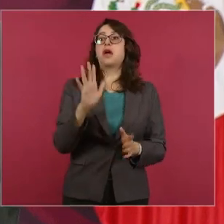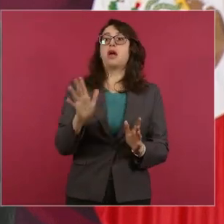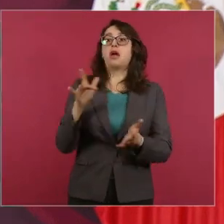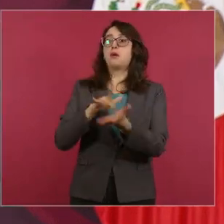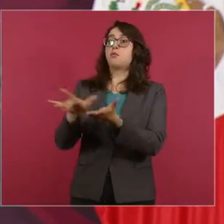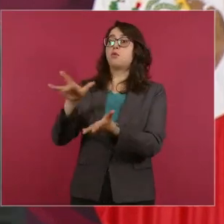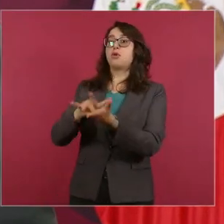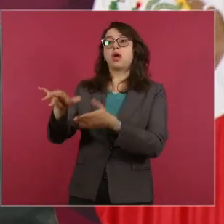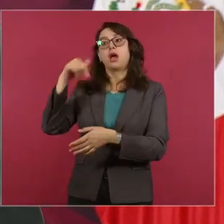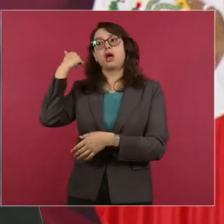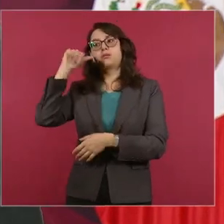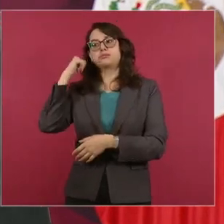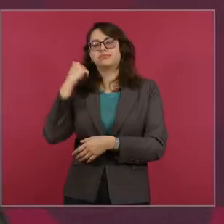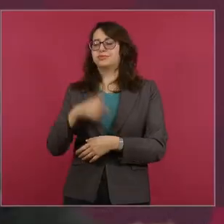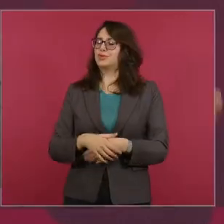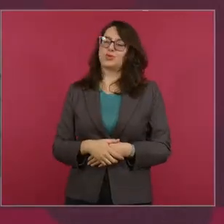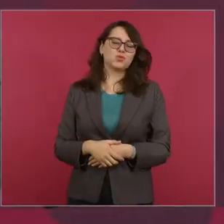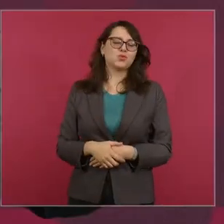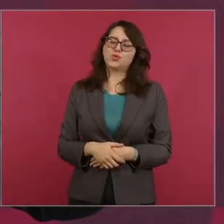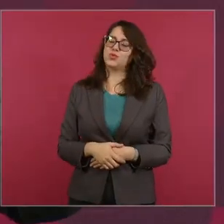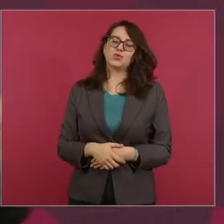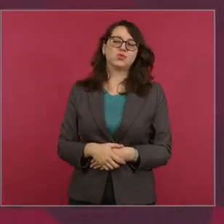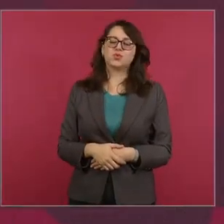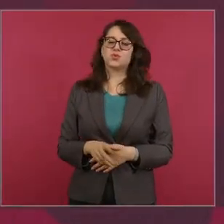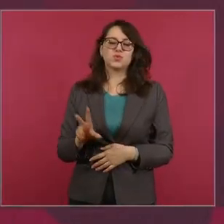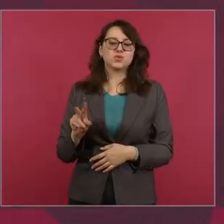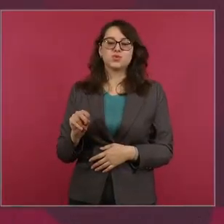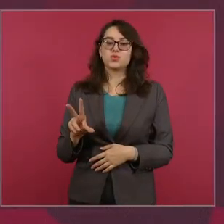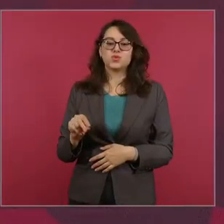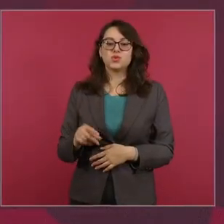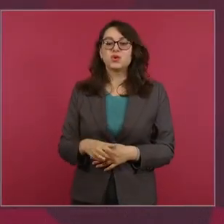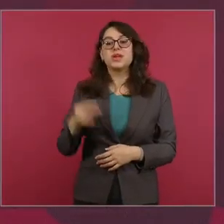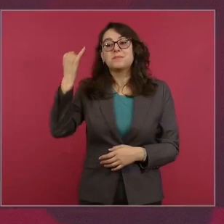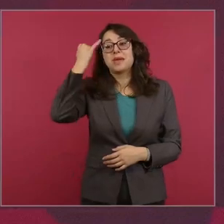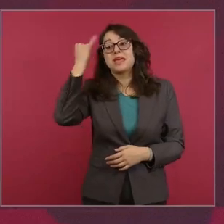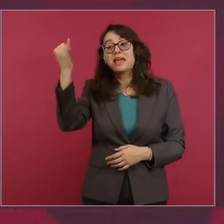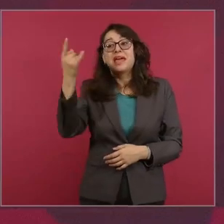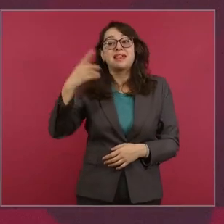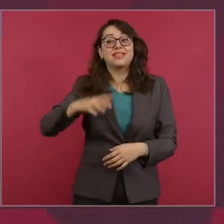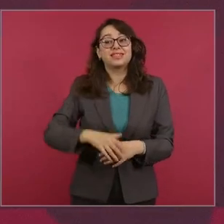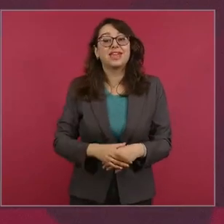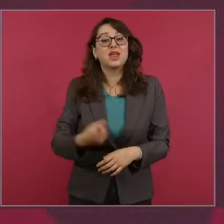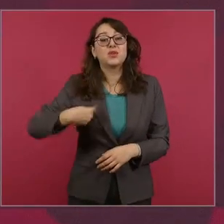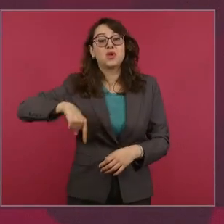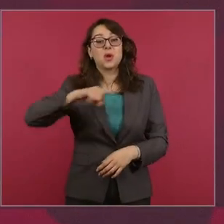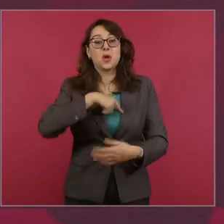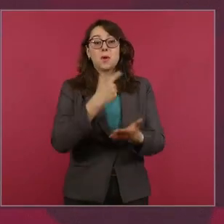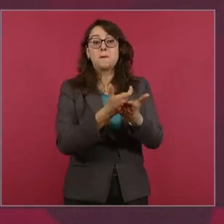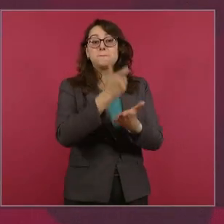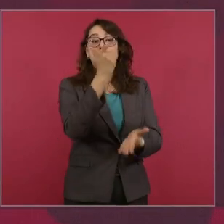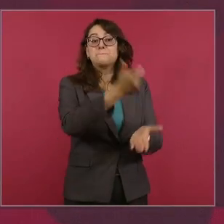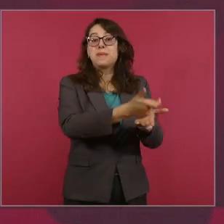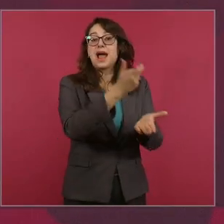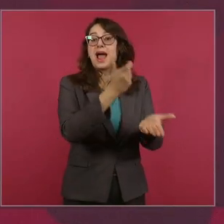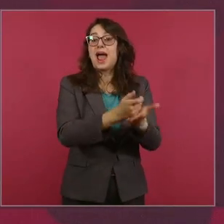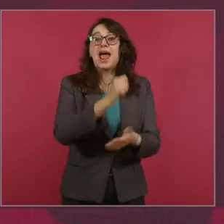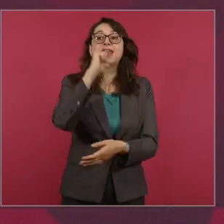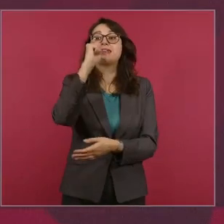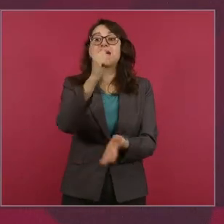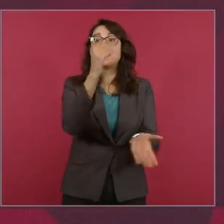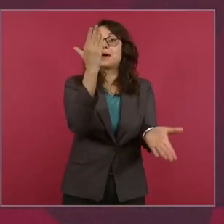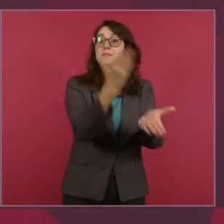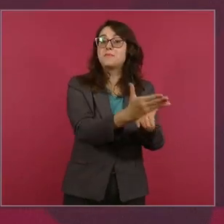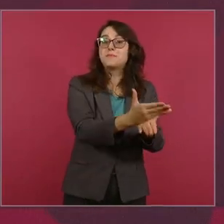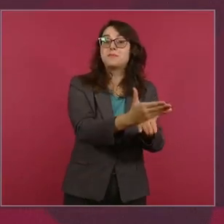Imagínense que no se pagan los intereses del FOAPROA, como él